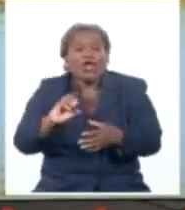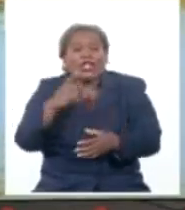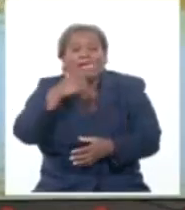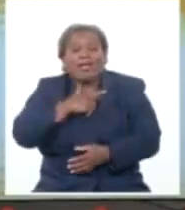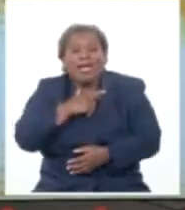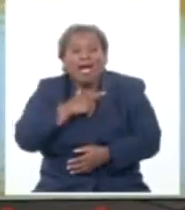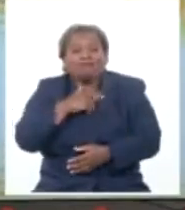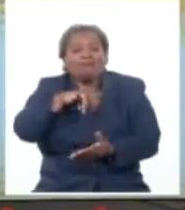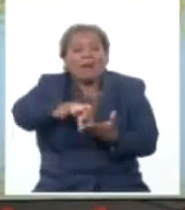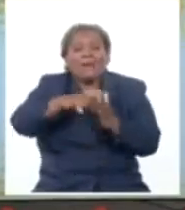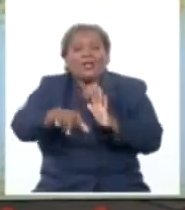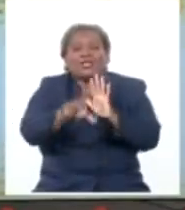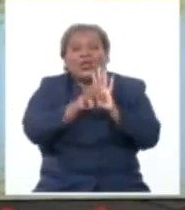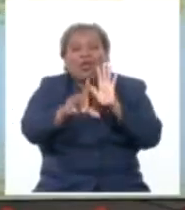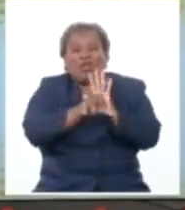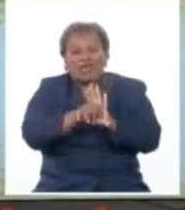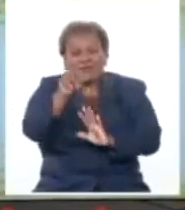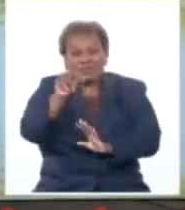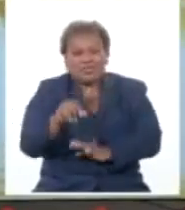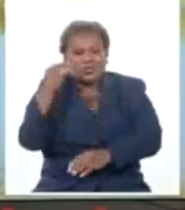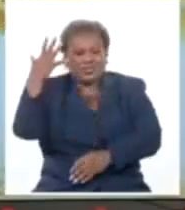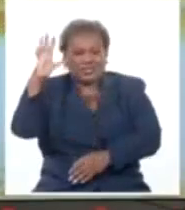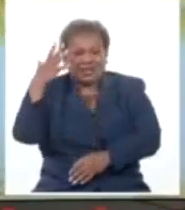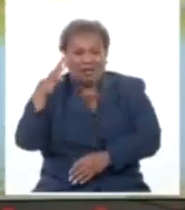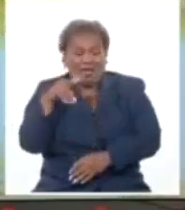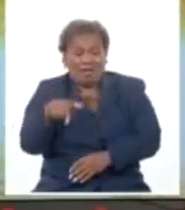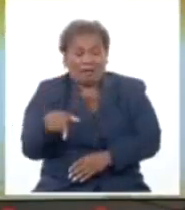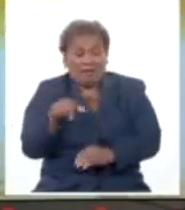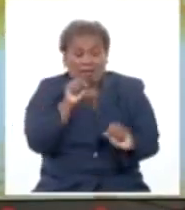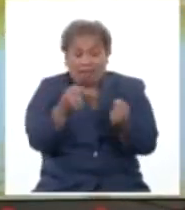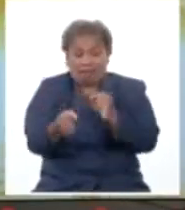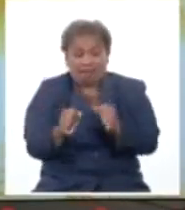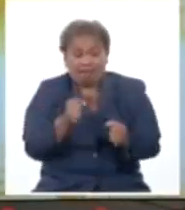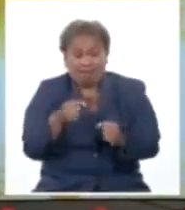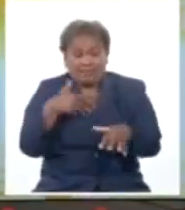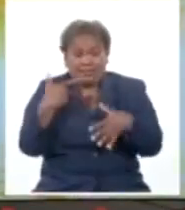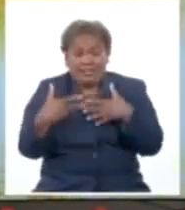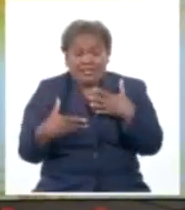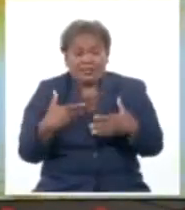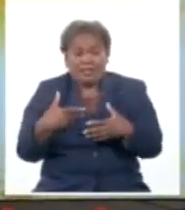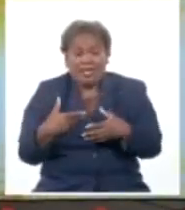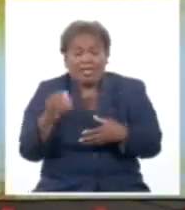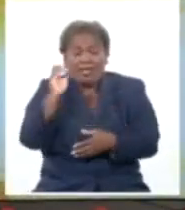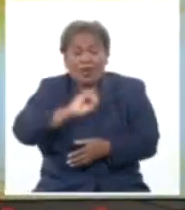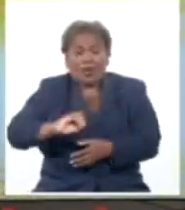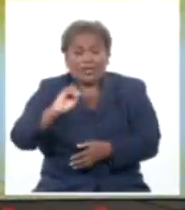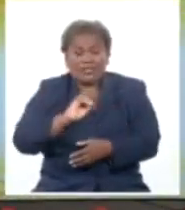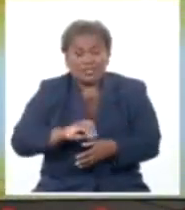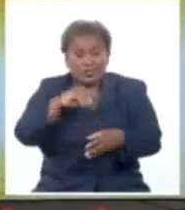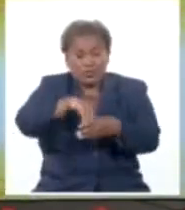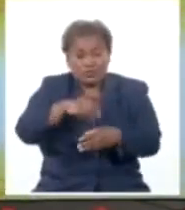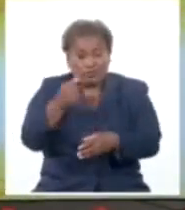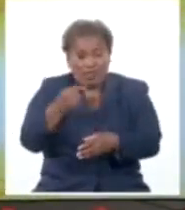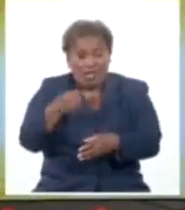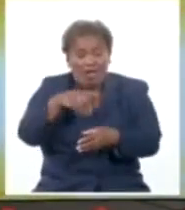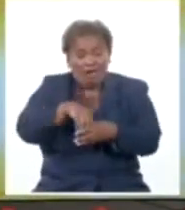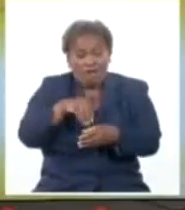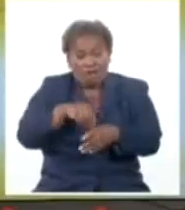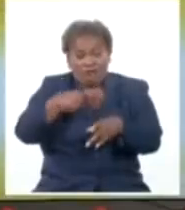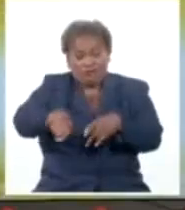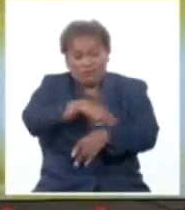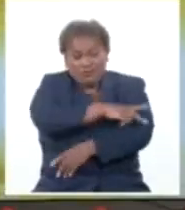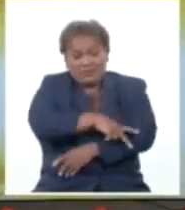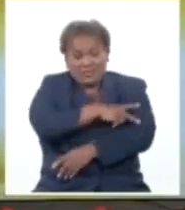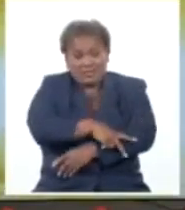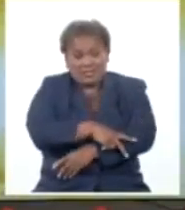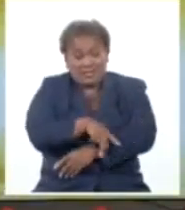sobre agentes extranjeros que pretende restringir las actividades de organizaciones financiadas con fondos de otros países. Se trata de